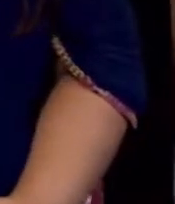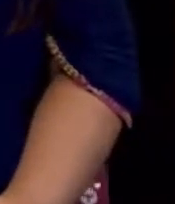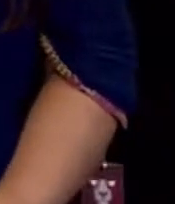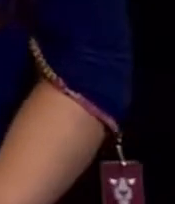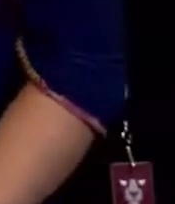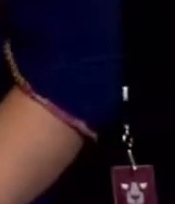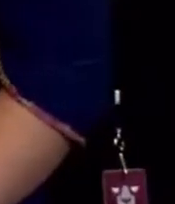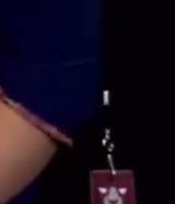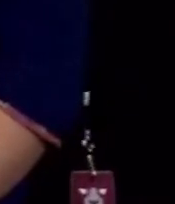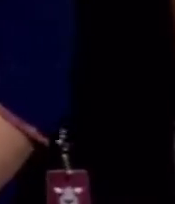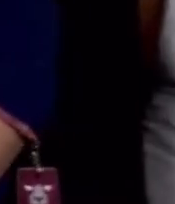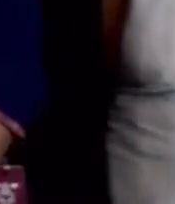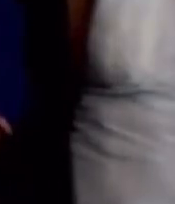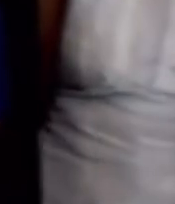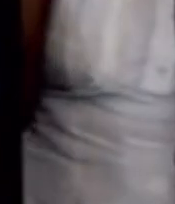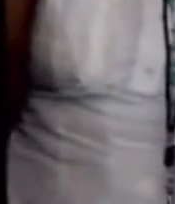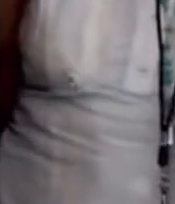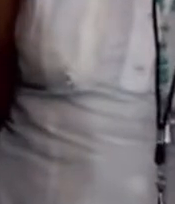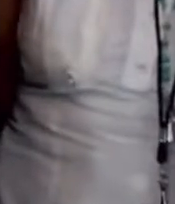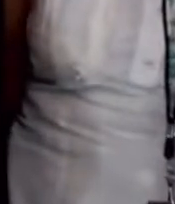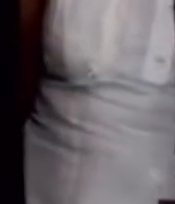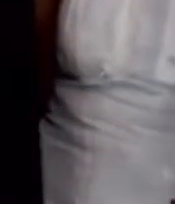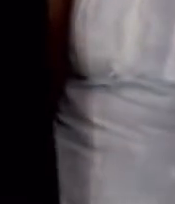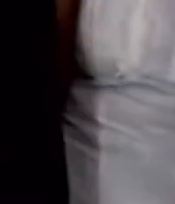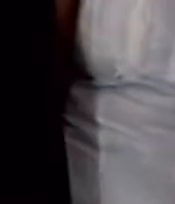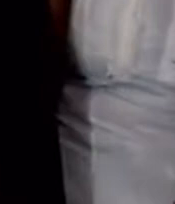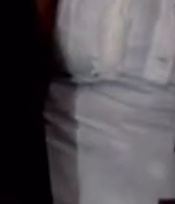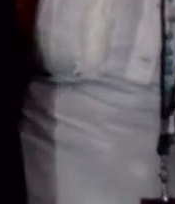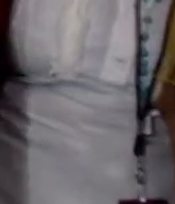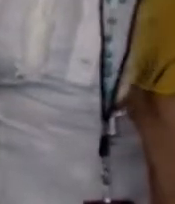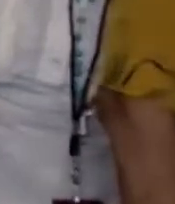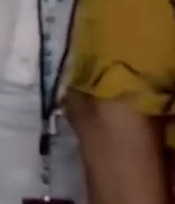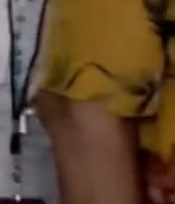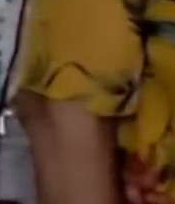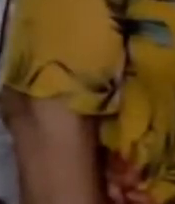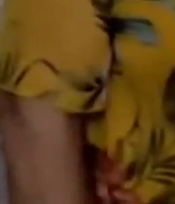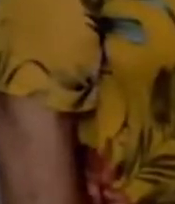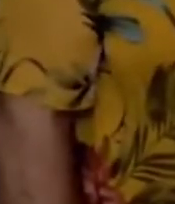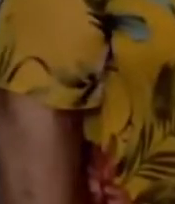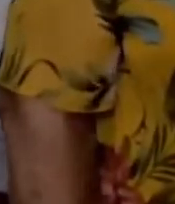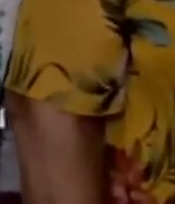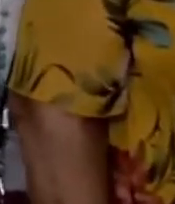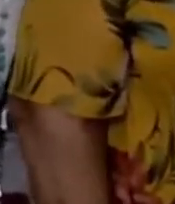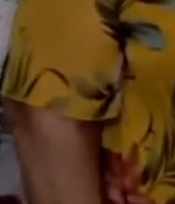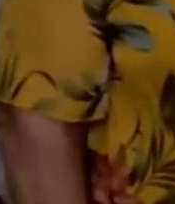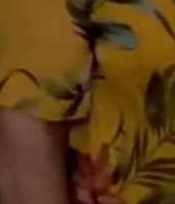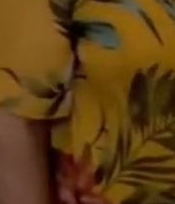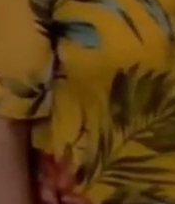Cada abril, a ti mi fiel querubín,